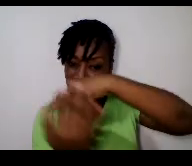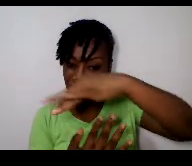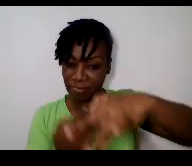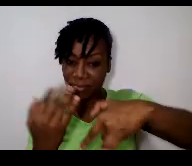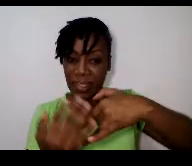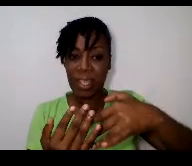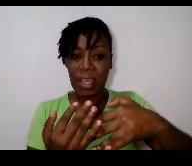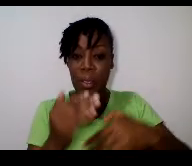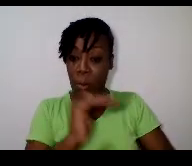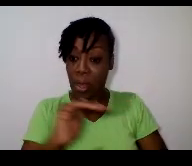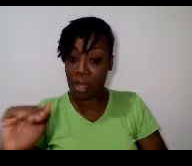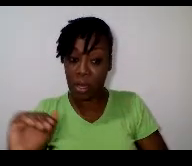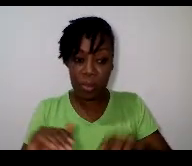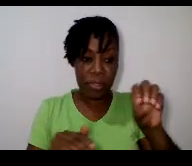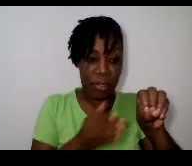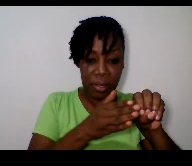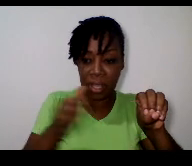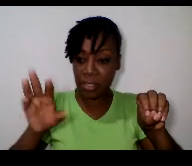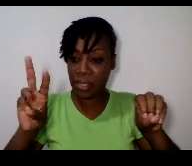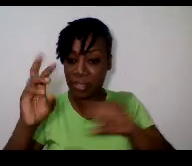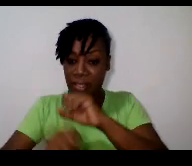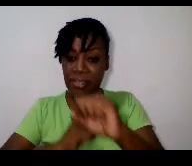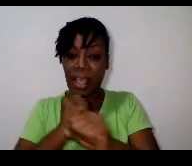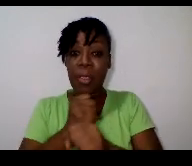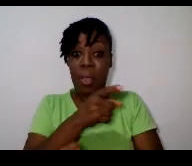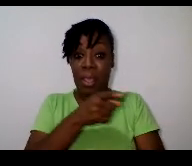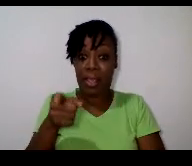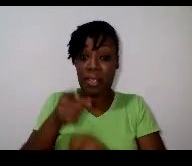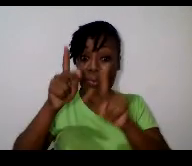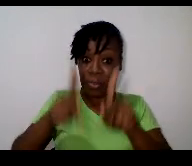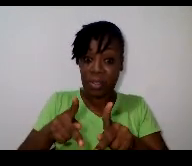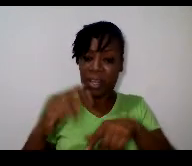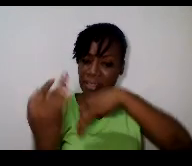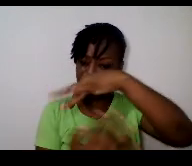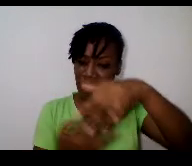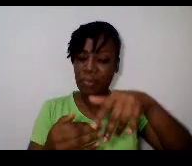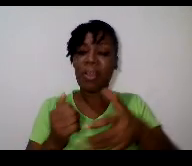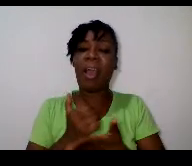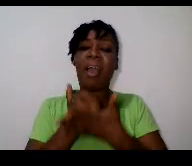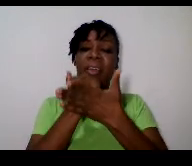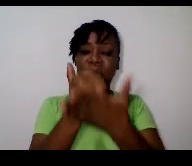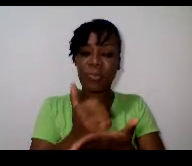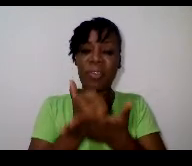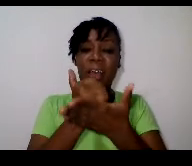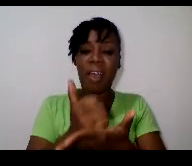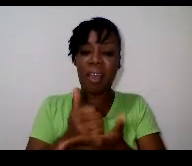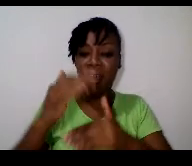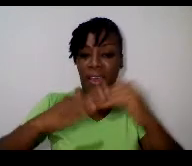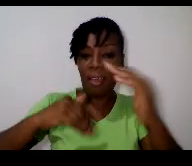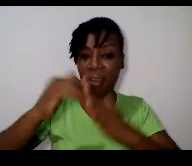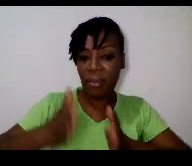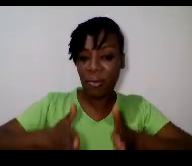6 años van a ser constructores de ese cerebro. Y justamente una de